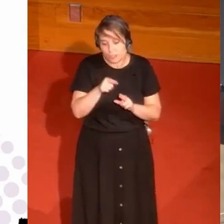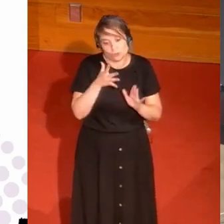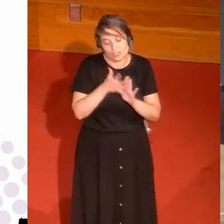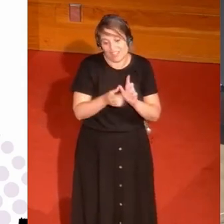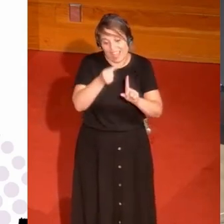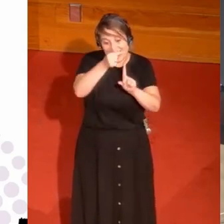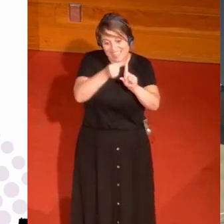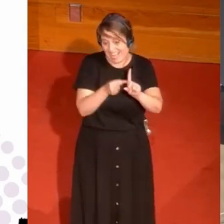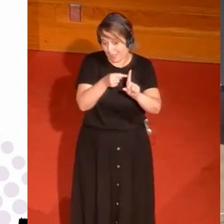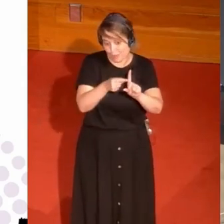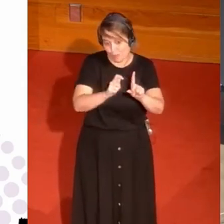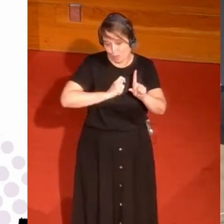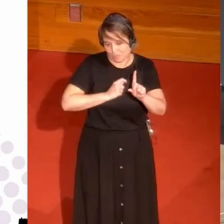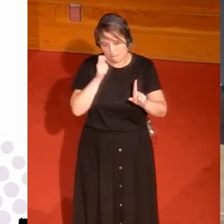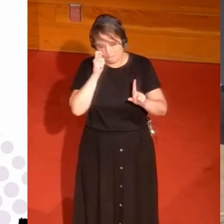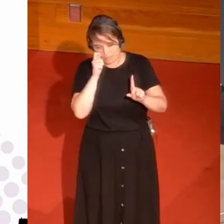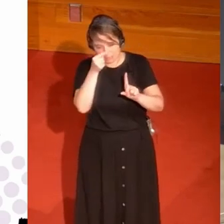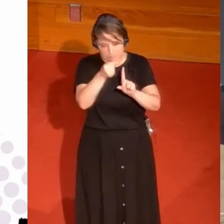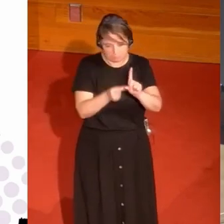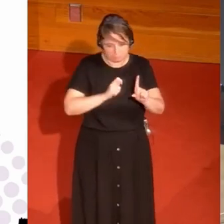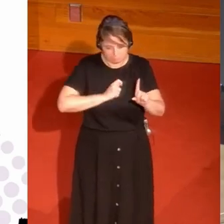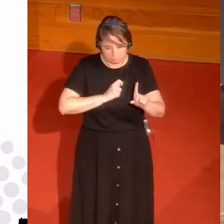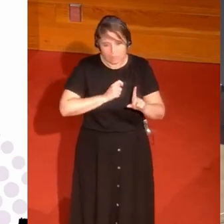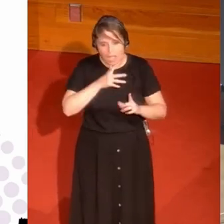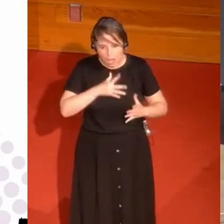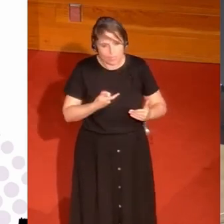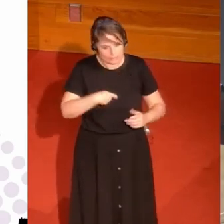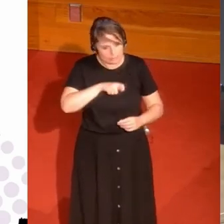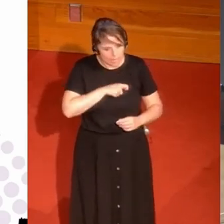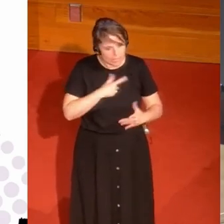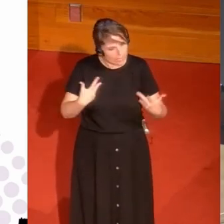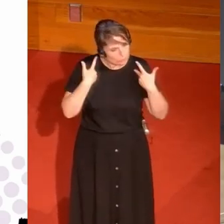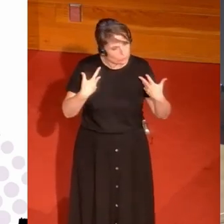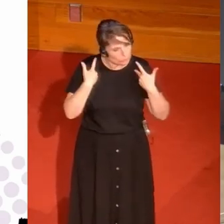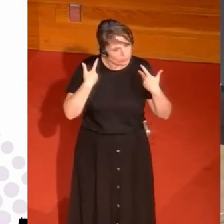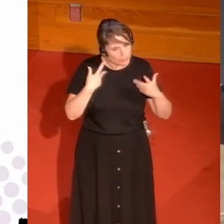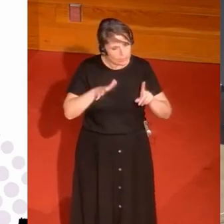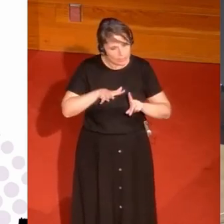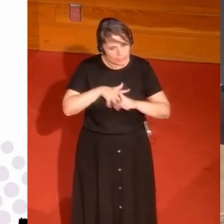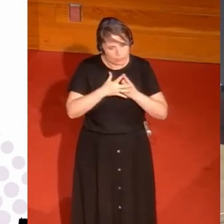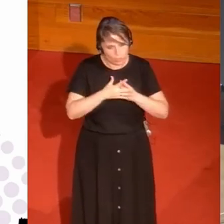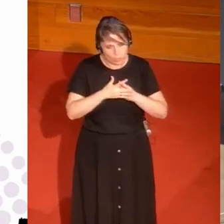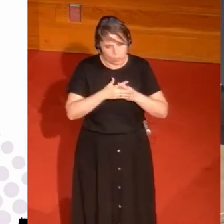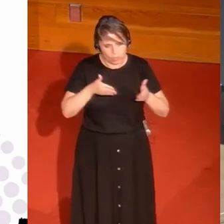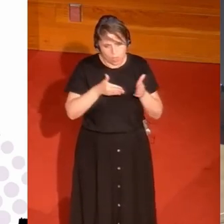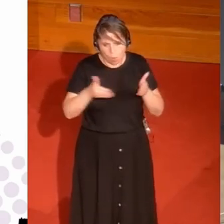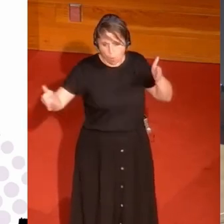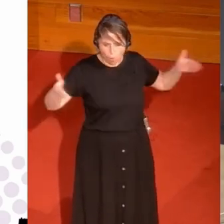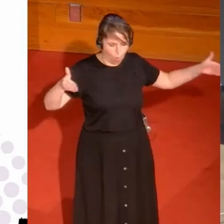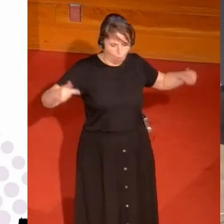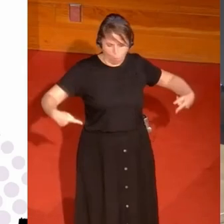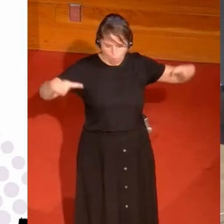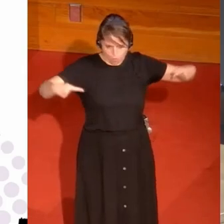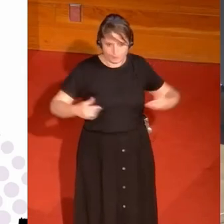España ha e sufre ante por por esa crispación polarización de la que hablabas Es